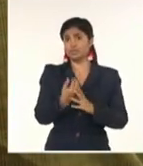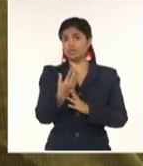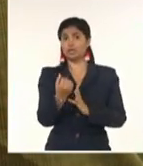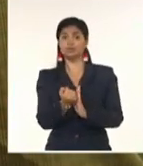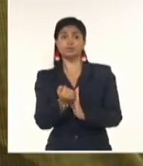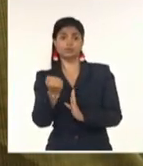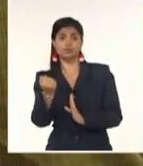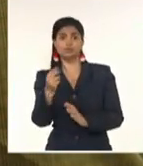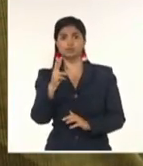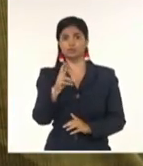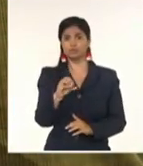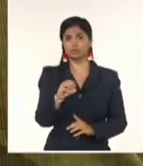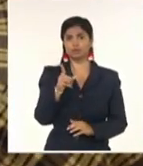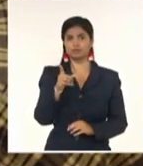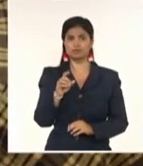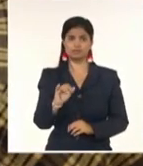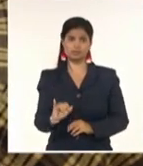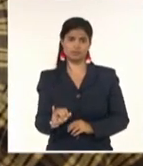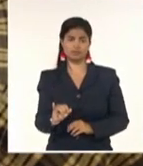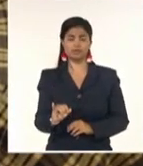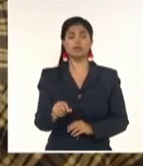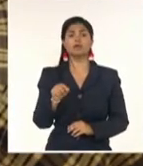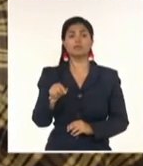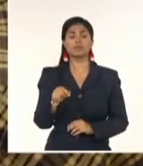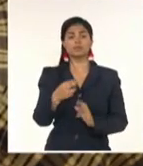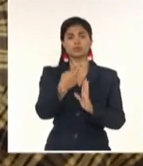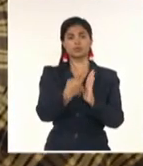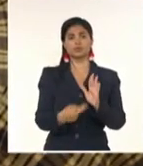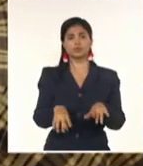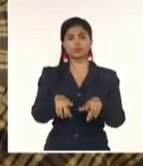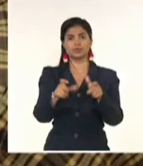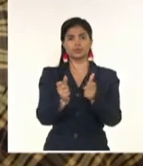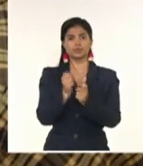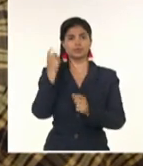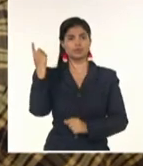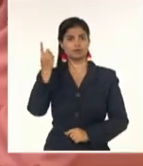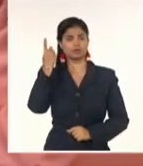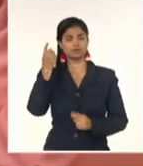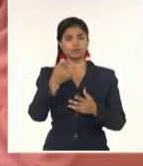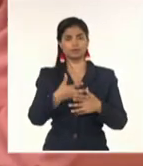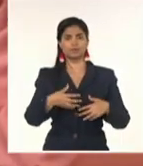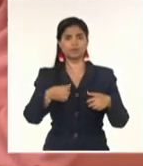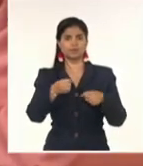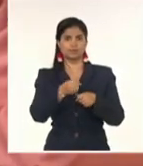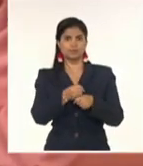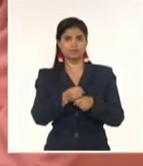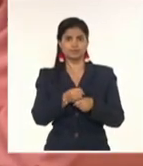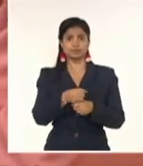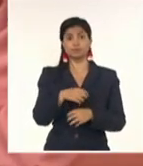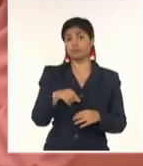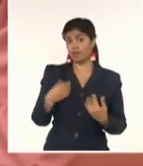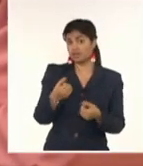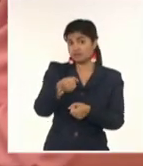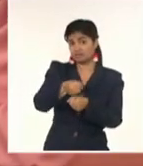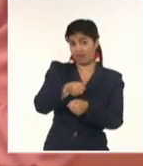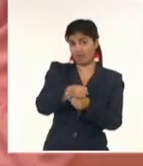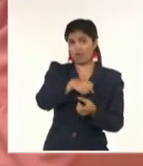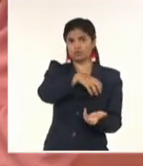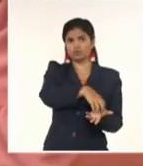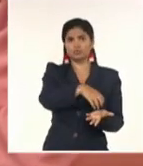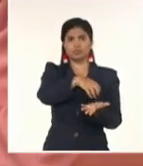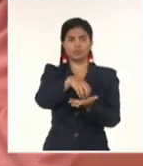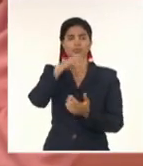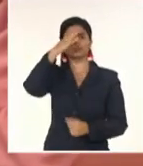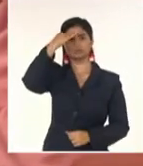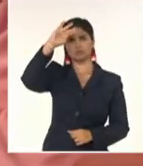en 2017 mediante resolución del Consejo Nacional de Patrimonio, para consolidar el trabajo de dichas instituciones en el